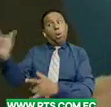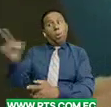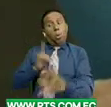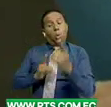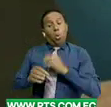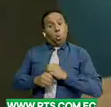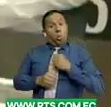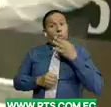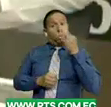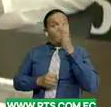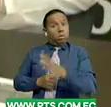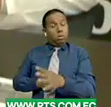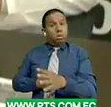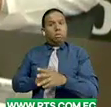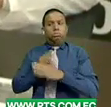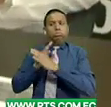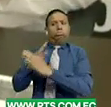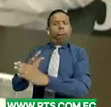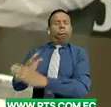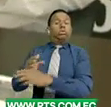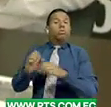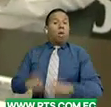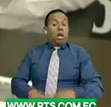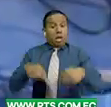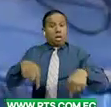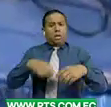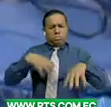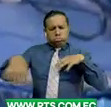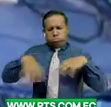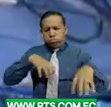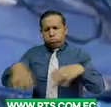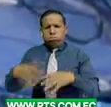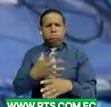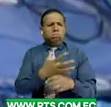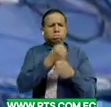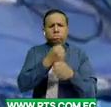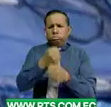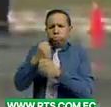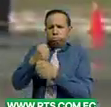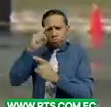ejecutando todos los protocolos de seguridad en torno a la prevención de casos que pudieran darse en el país.